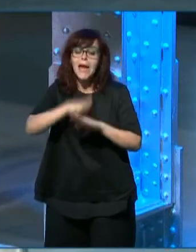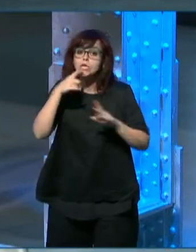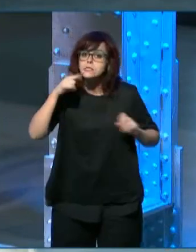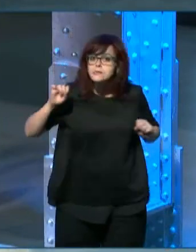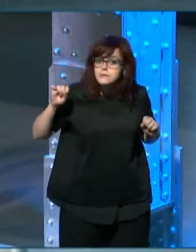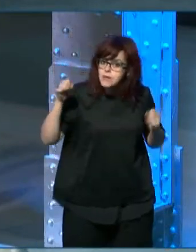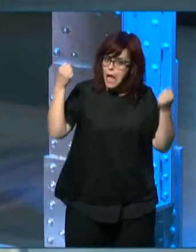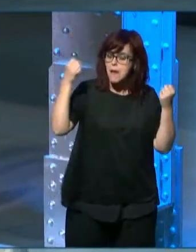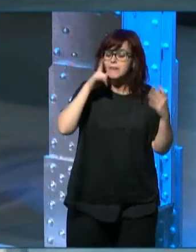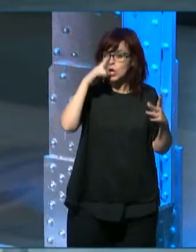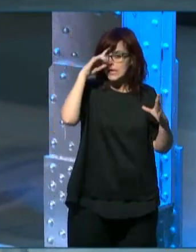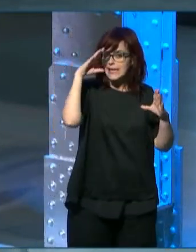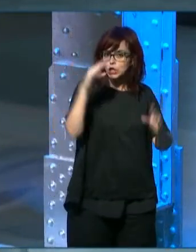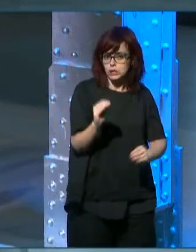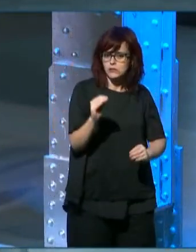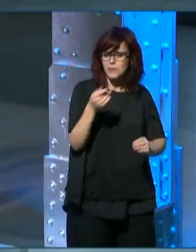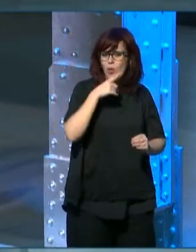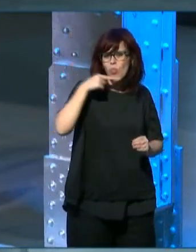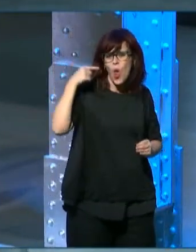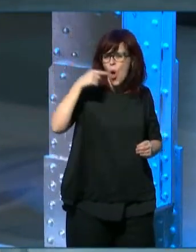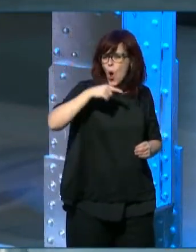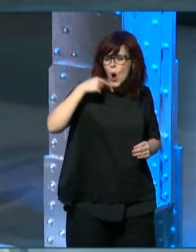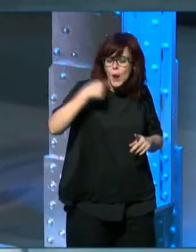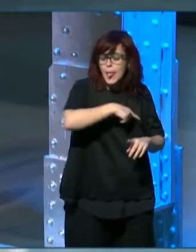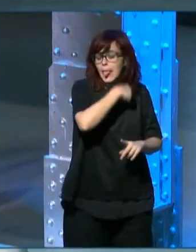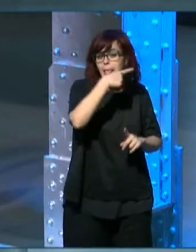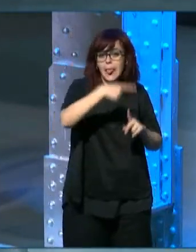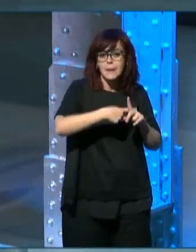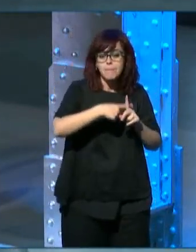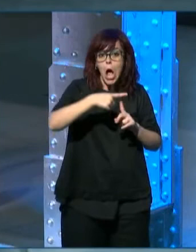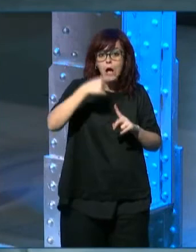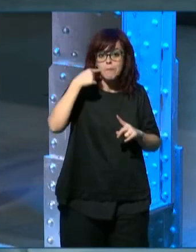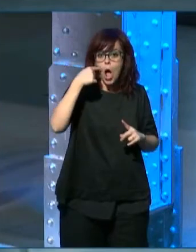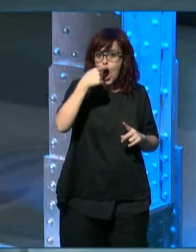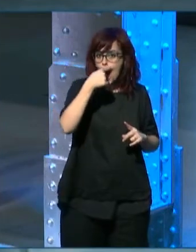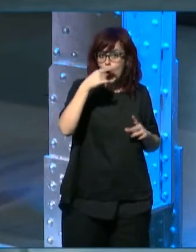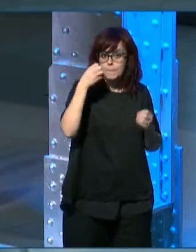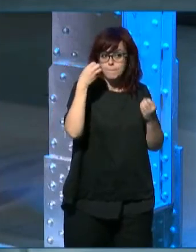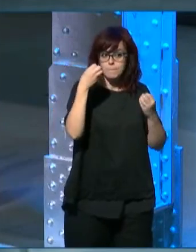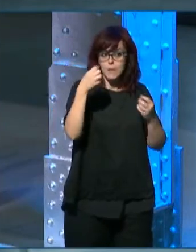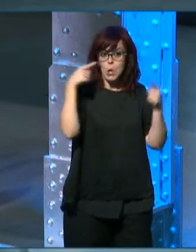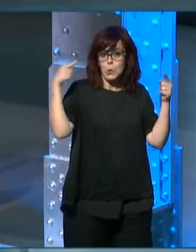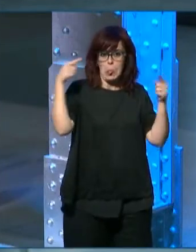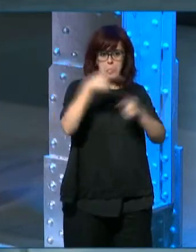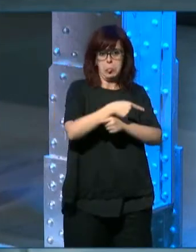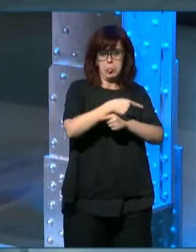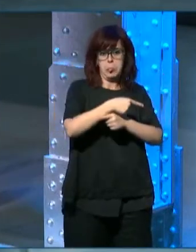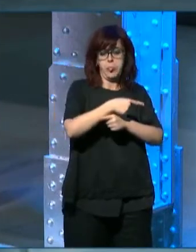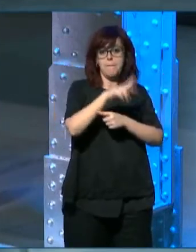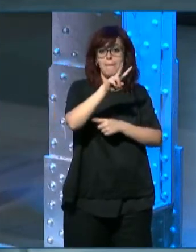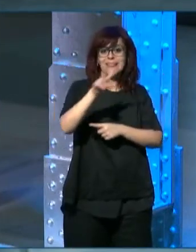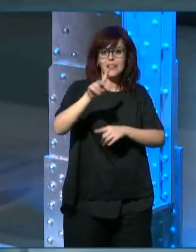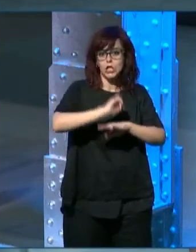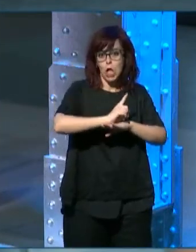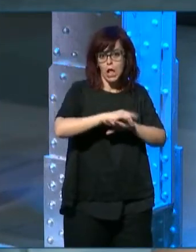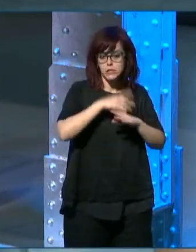yo inconsciente con aquel dolor tan fuerte? Pues con los ojos así muy mal, como estrábicos. Claro, 22 horas con los